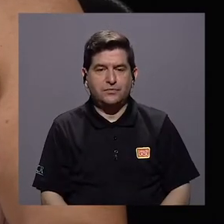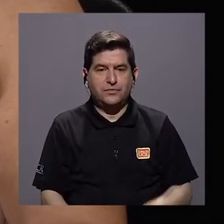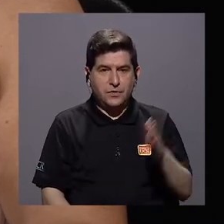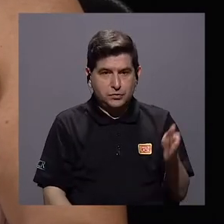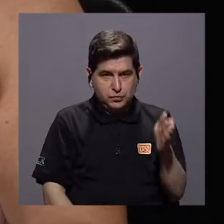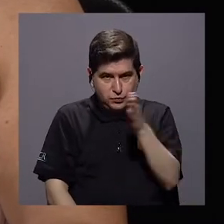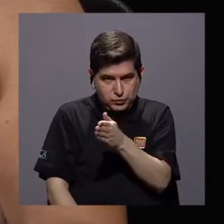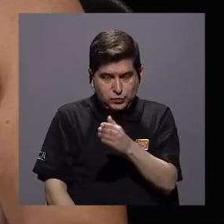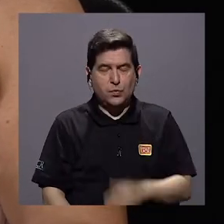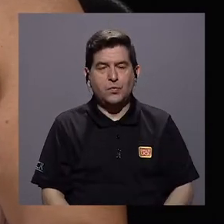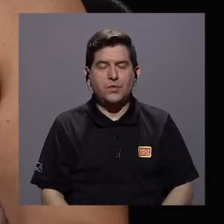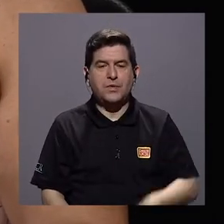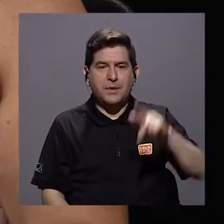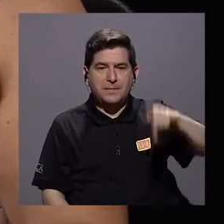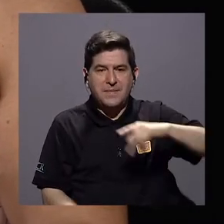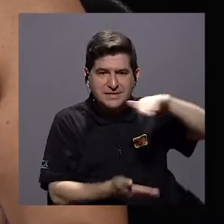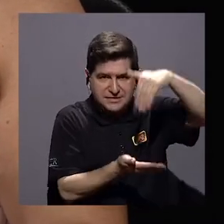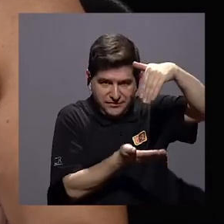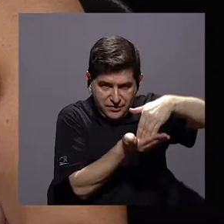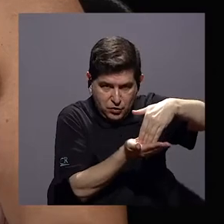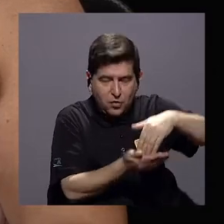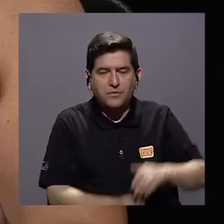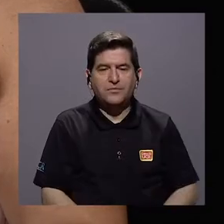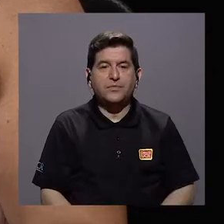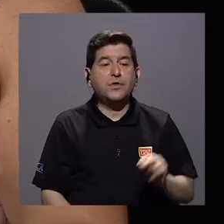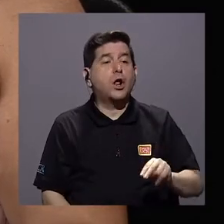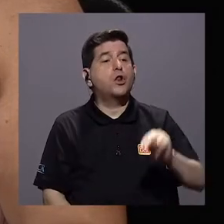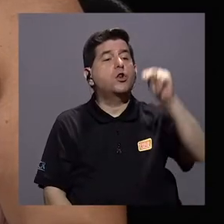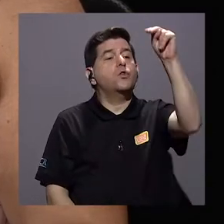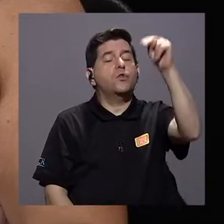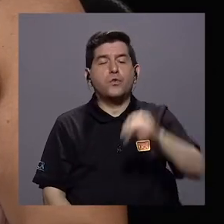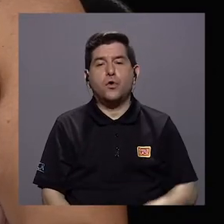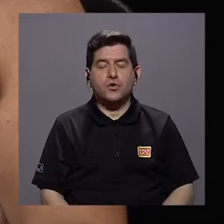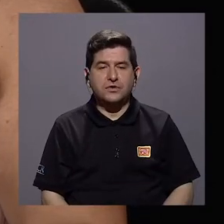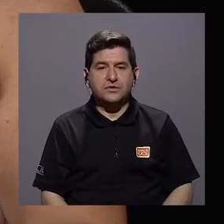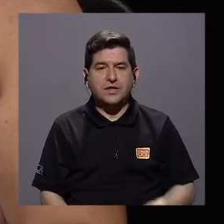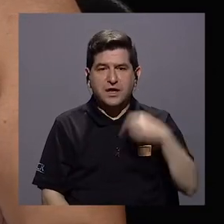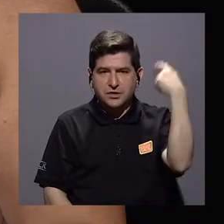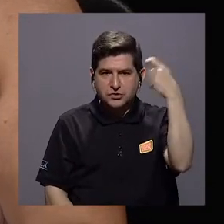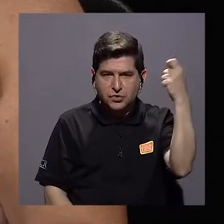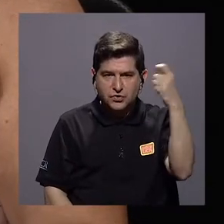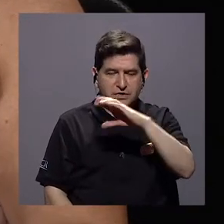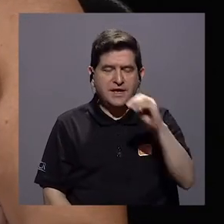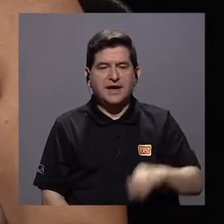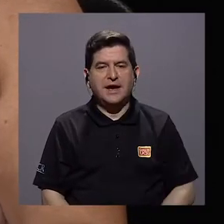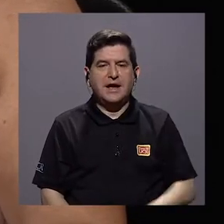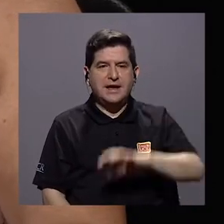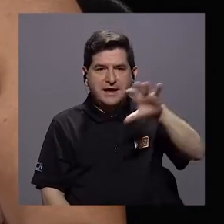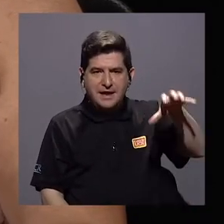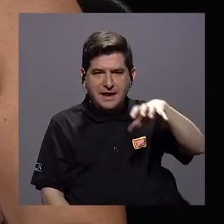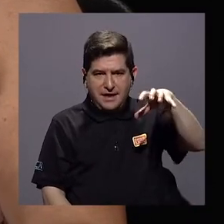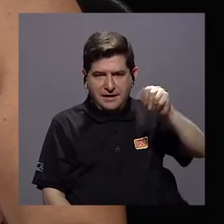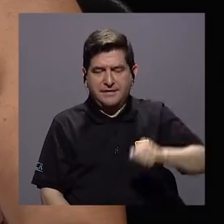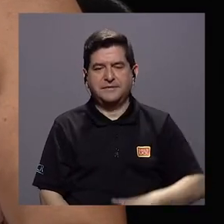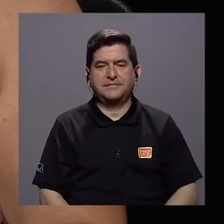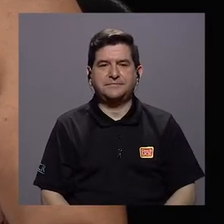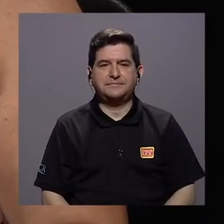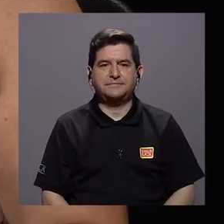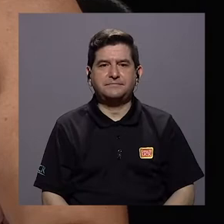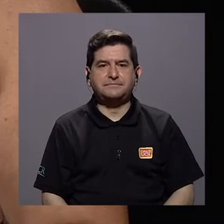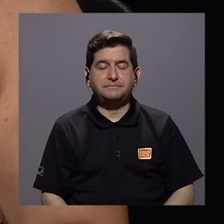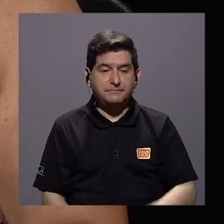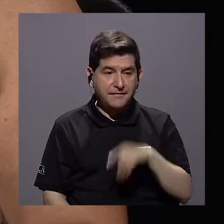sur, está Pacífico Central, la zona norte, la Chorotega y el Atlántico.